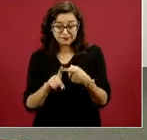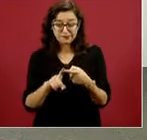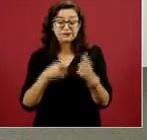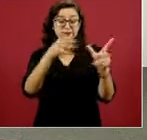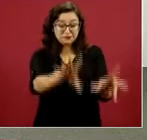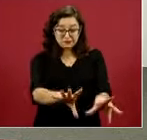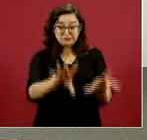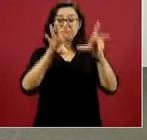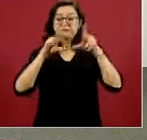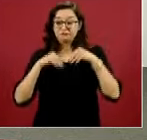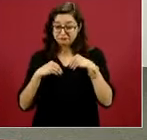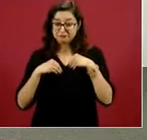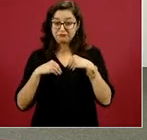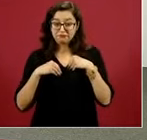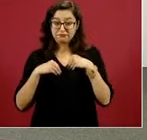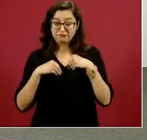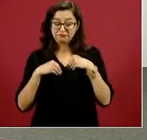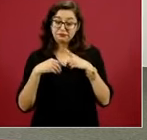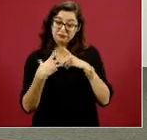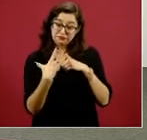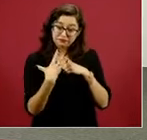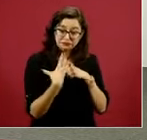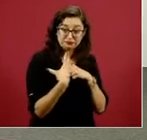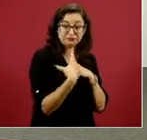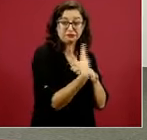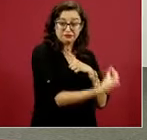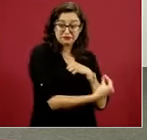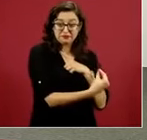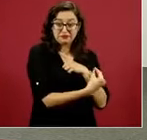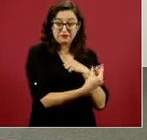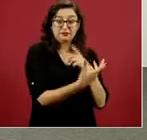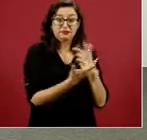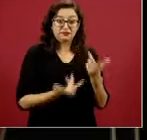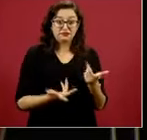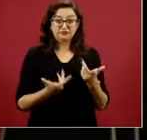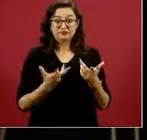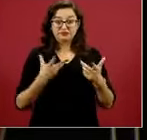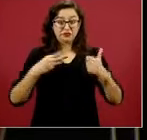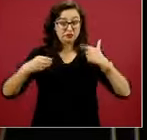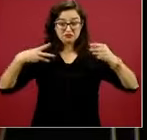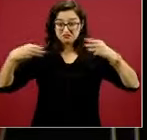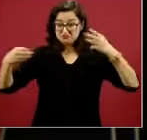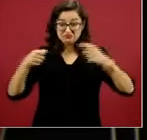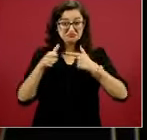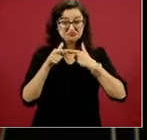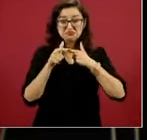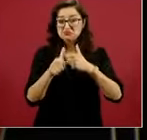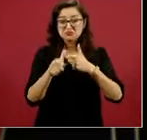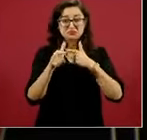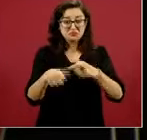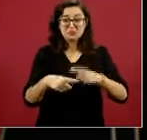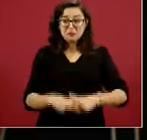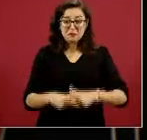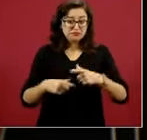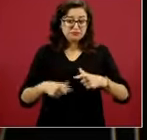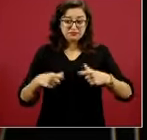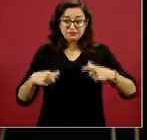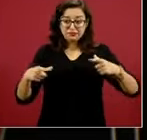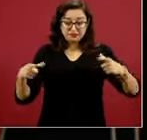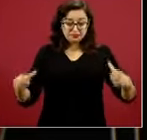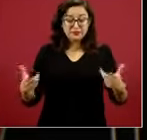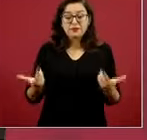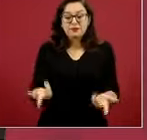son personas que pueden estar haciendo que la contención y la movilidad de la infección se pueda estar multiplicando